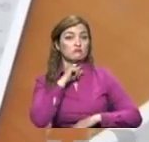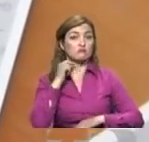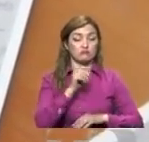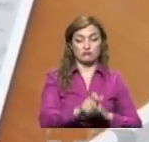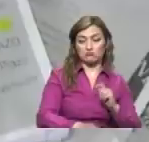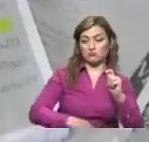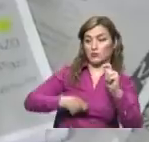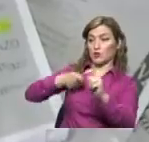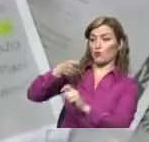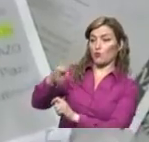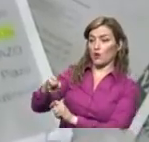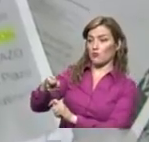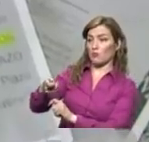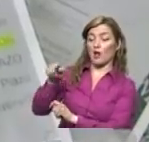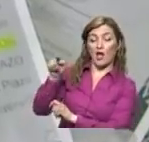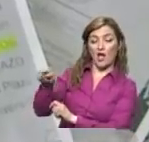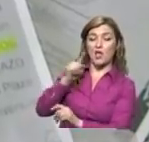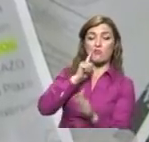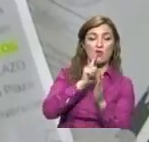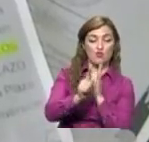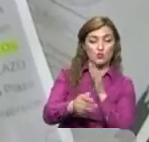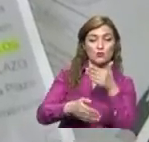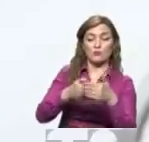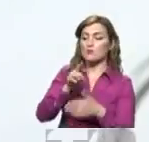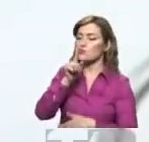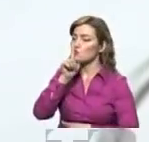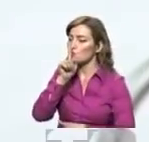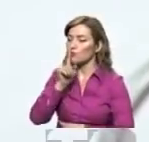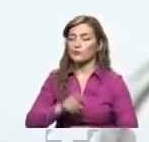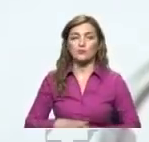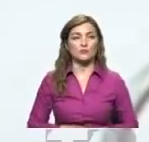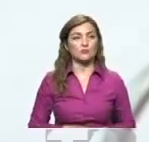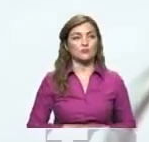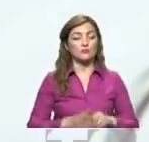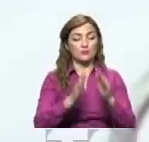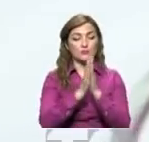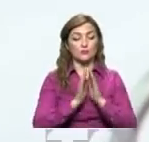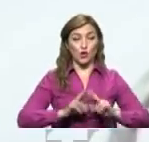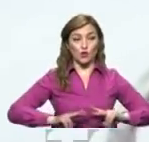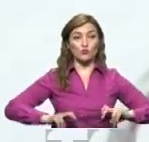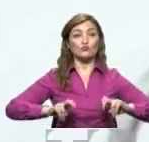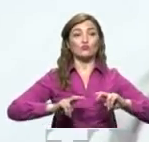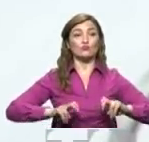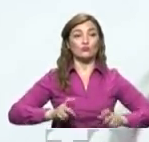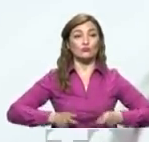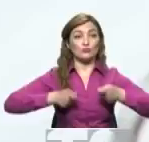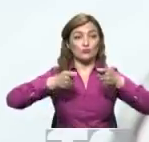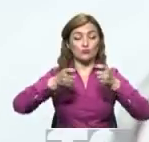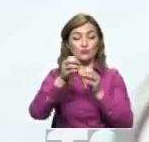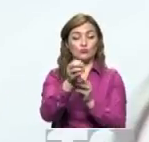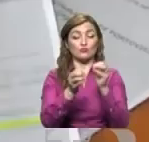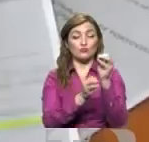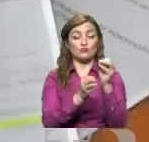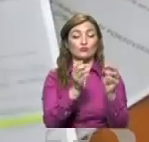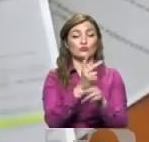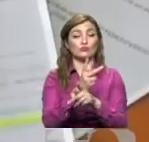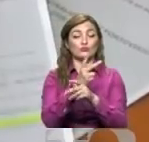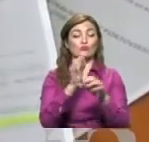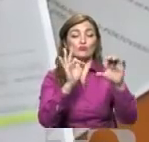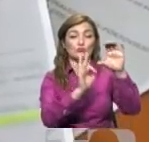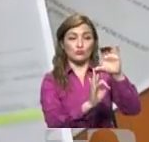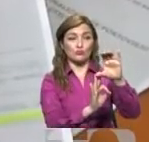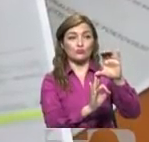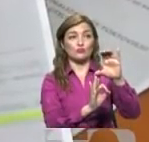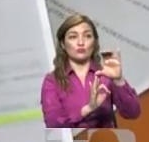cambio de que la mujer no inicie acciones legales y guarde silencio. La solicitud de investigación también fue entregada en las oficinas del Consejo de